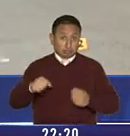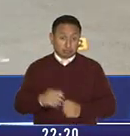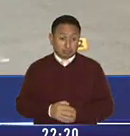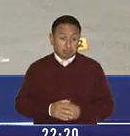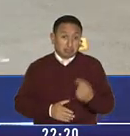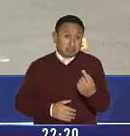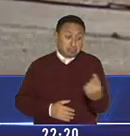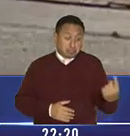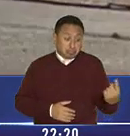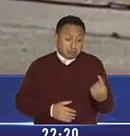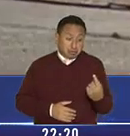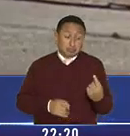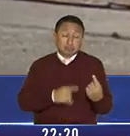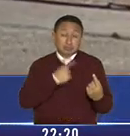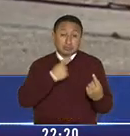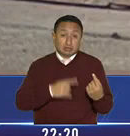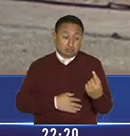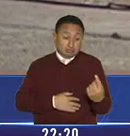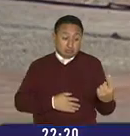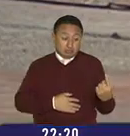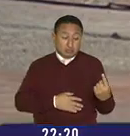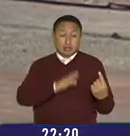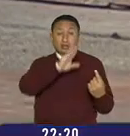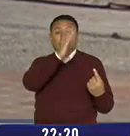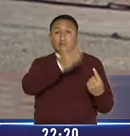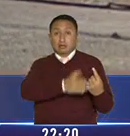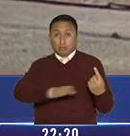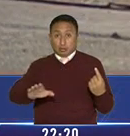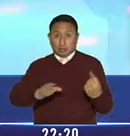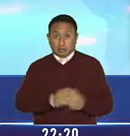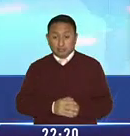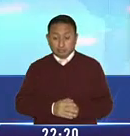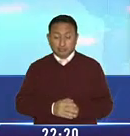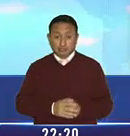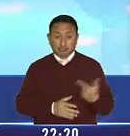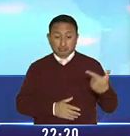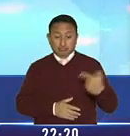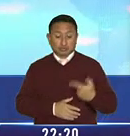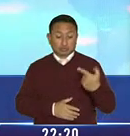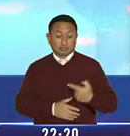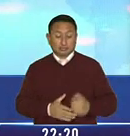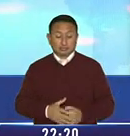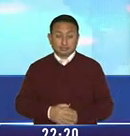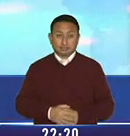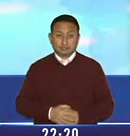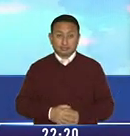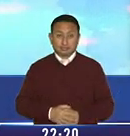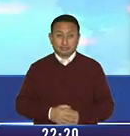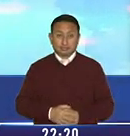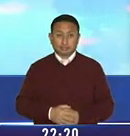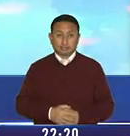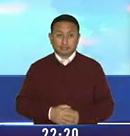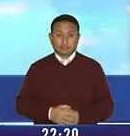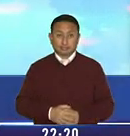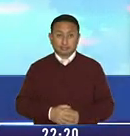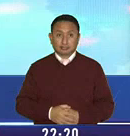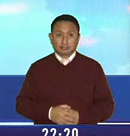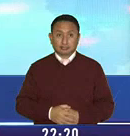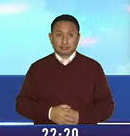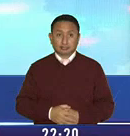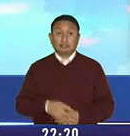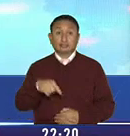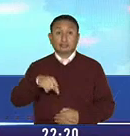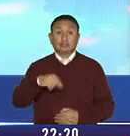unas personas, según dicen que fue una camioneta gris. Cogieron y llegó un carro color